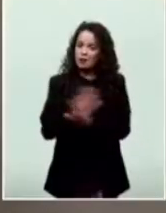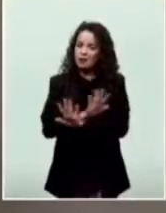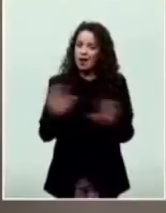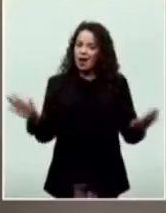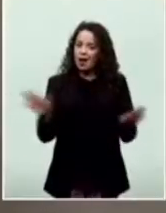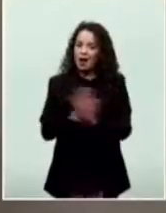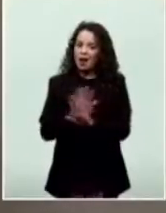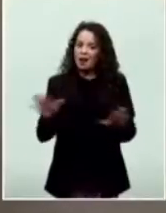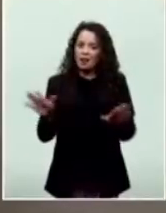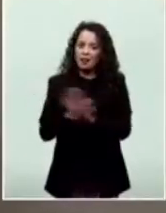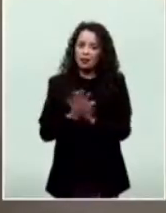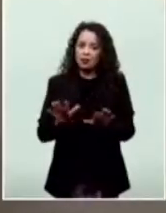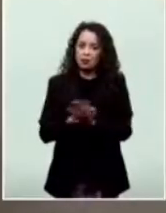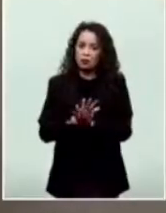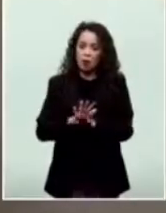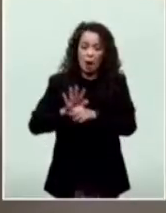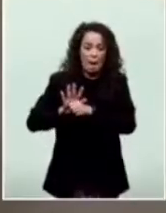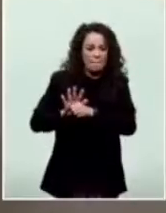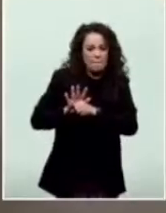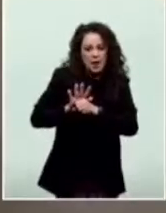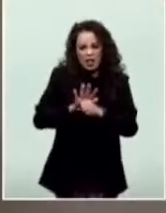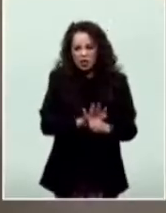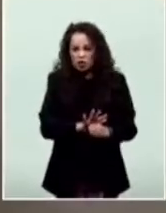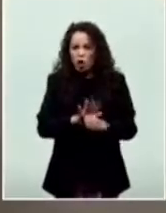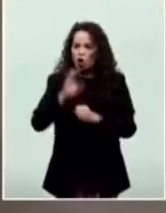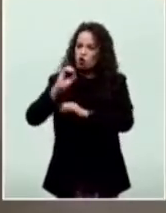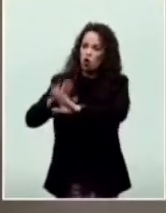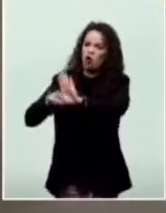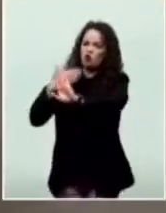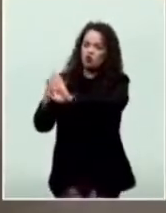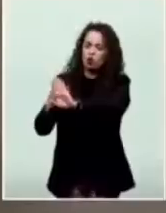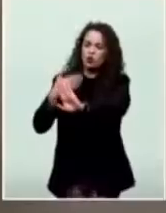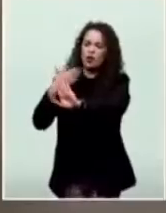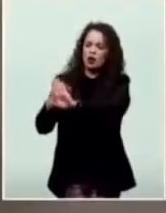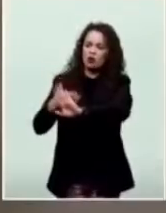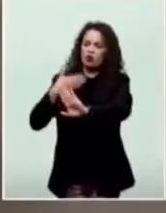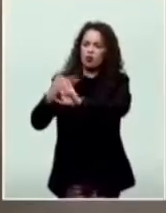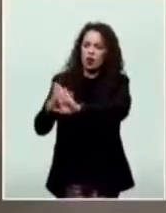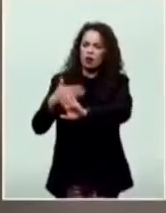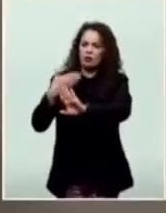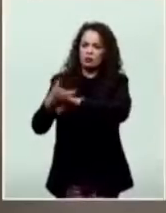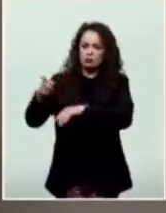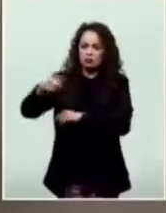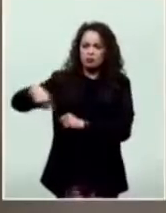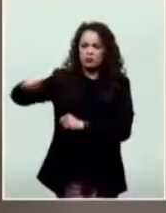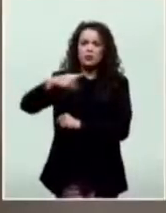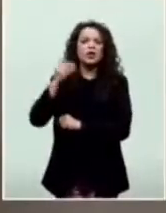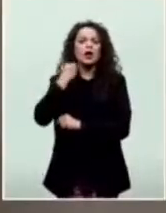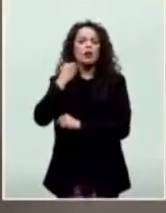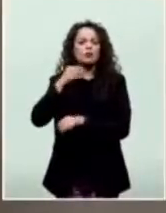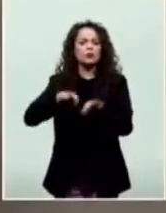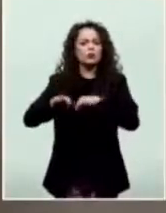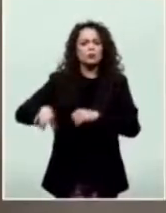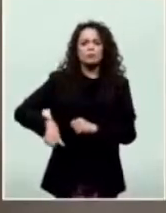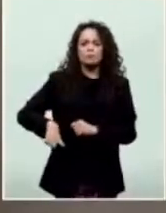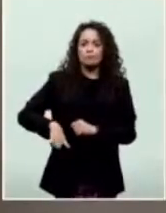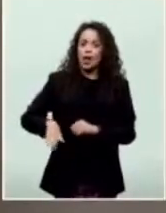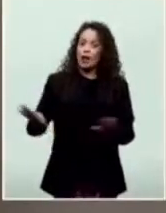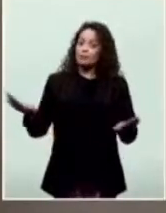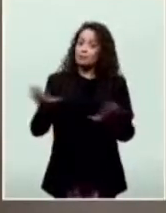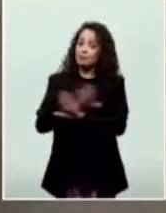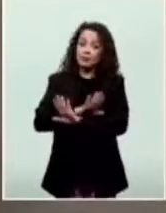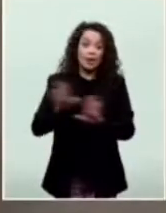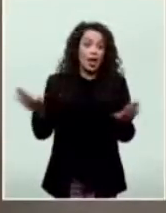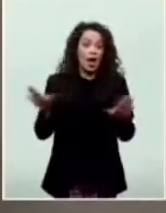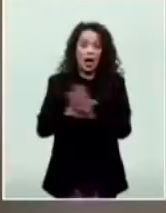chantajee o que se ataque a las defensoras y defensores públicos. Si